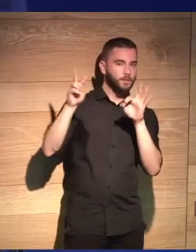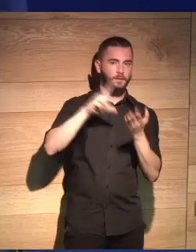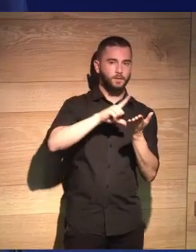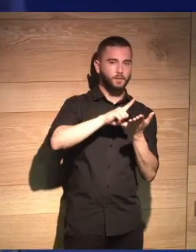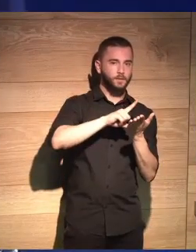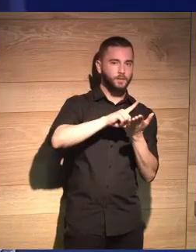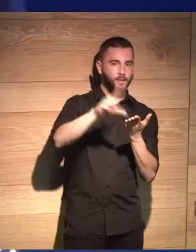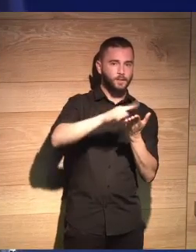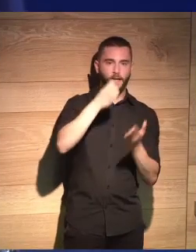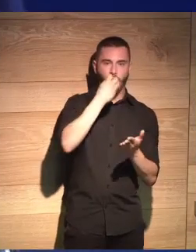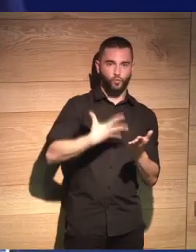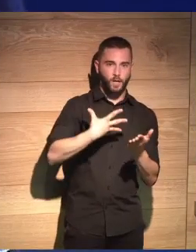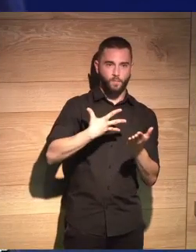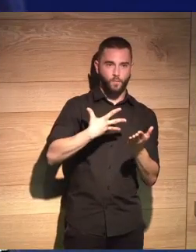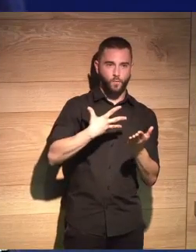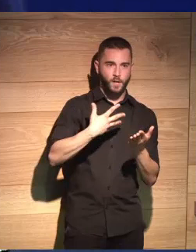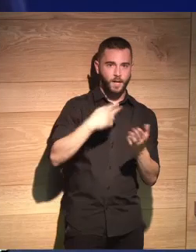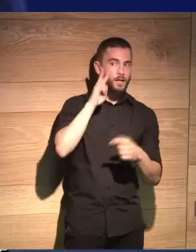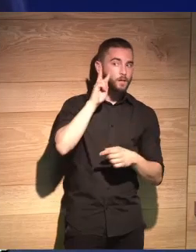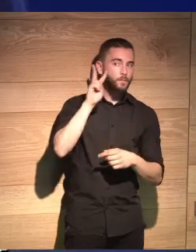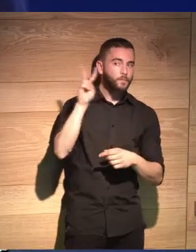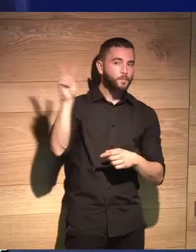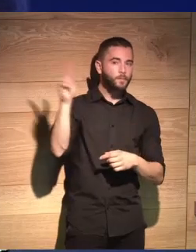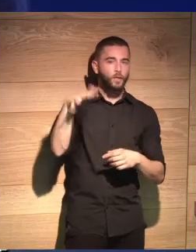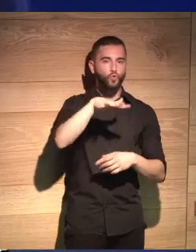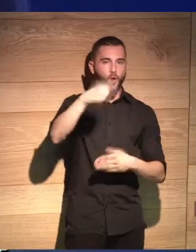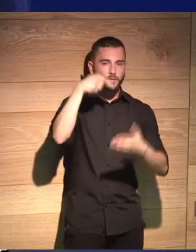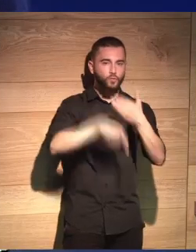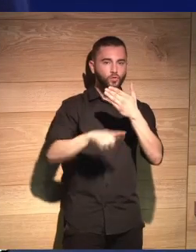donde accedemos a lugares más hondos, ¿no?